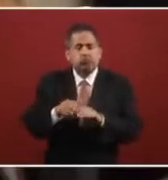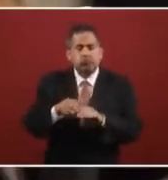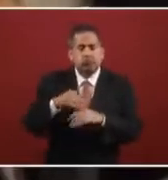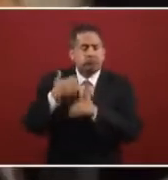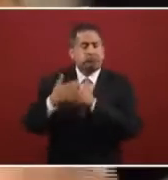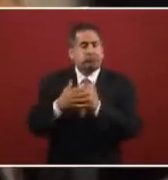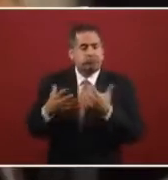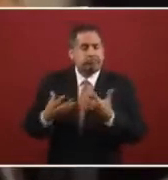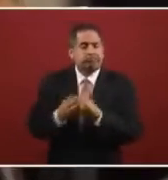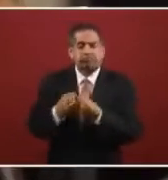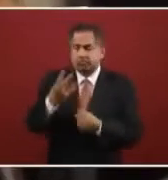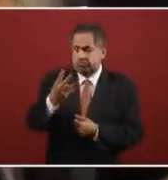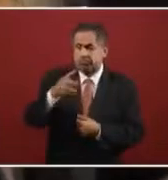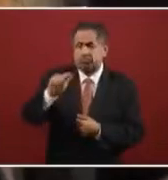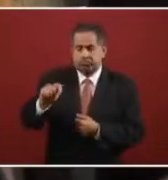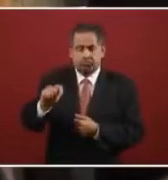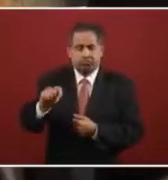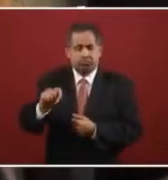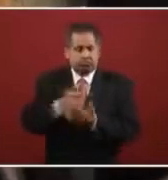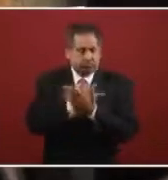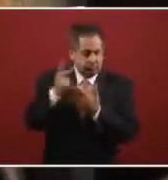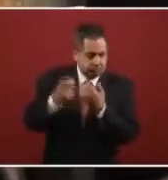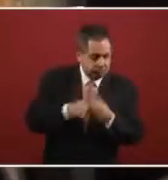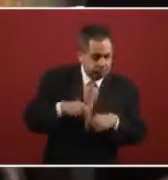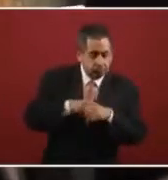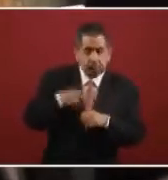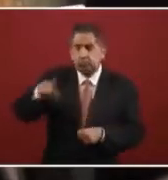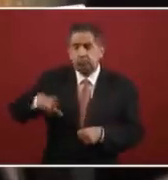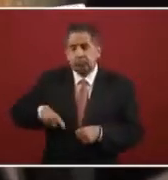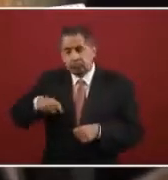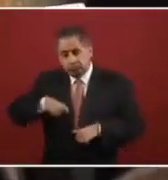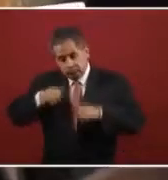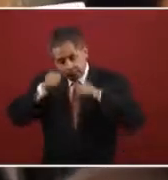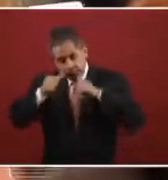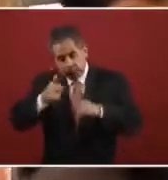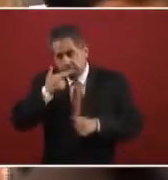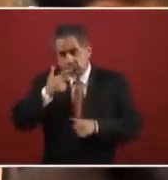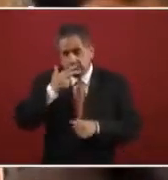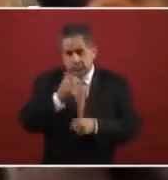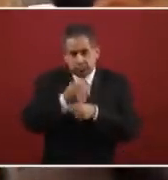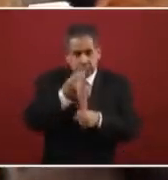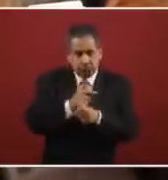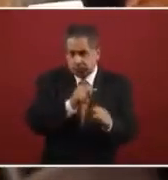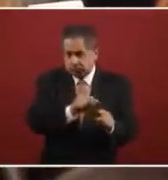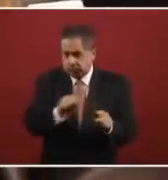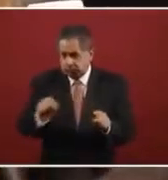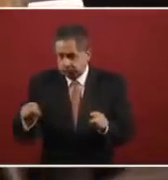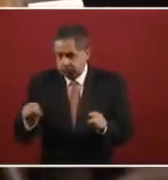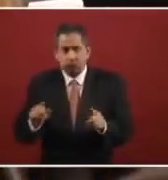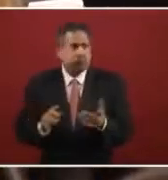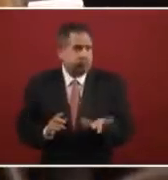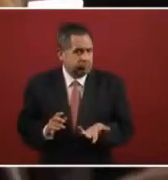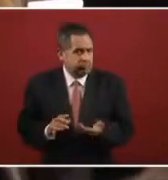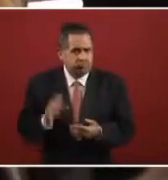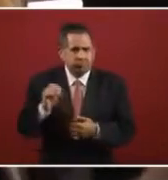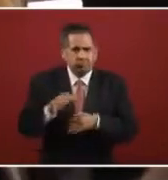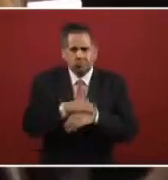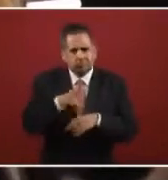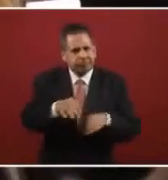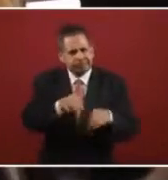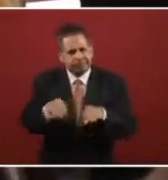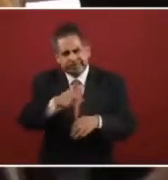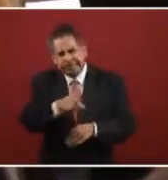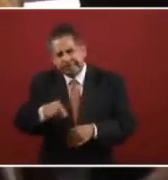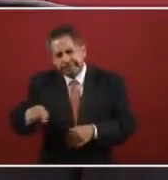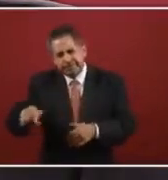de la 4T por el asunto de los programas sociales. Si su gobierno tendría contemplado mejorar sus condiciones Are you laborales. thinking of ¿O por qué helping laboran